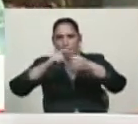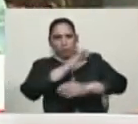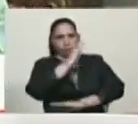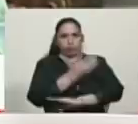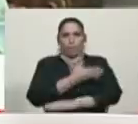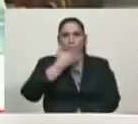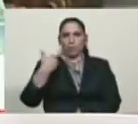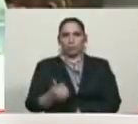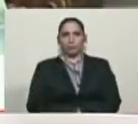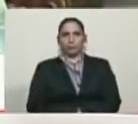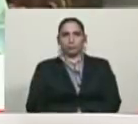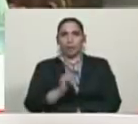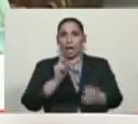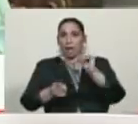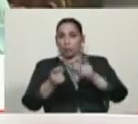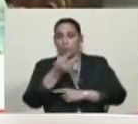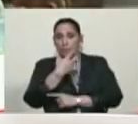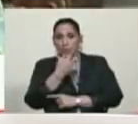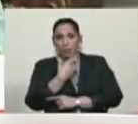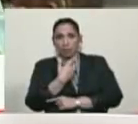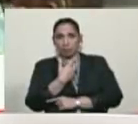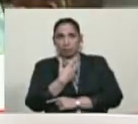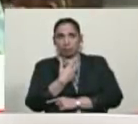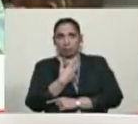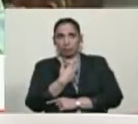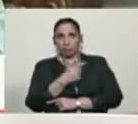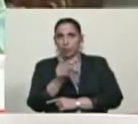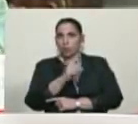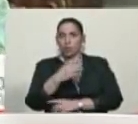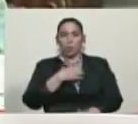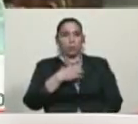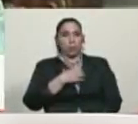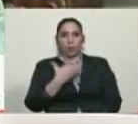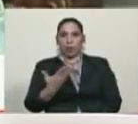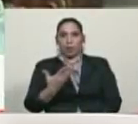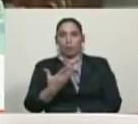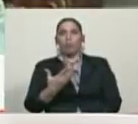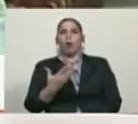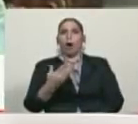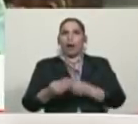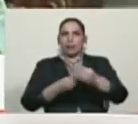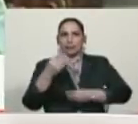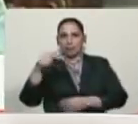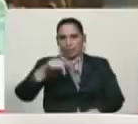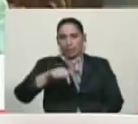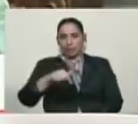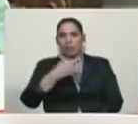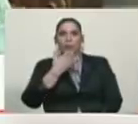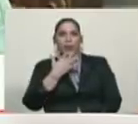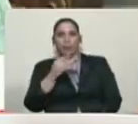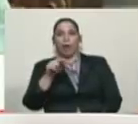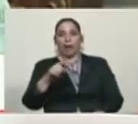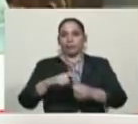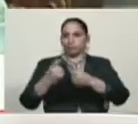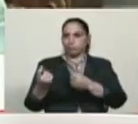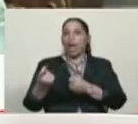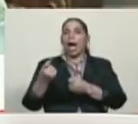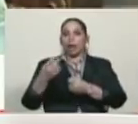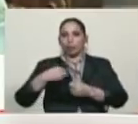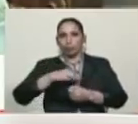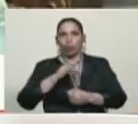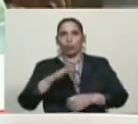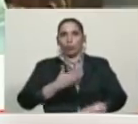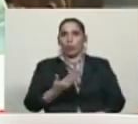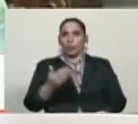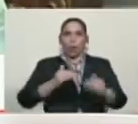mejoría y algunas medicinas que no vamos a poder producir aquí que son la excepción encinas de